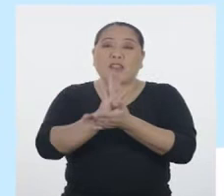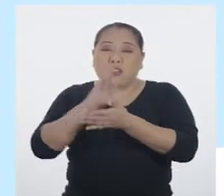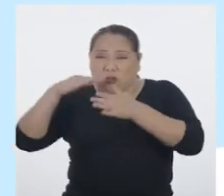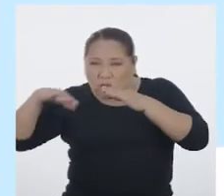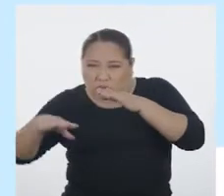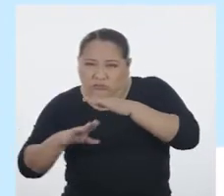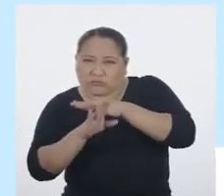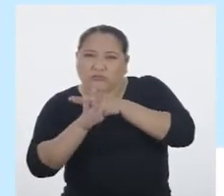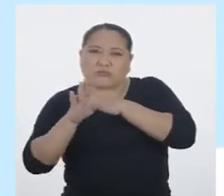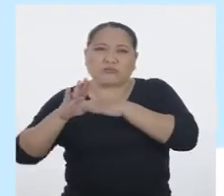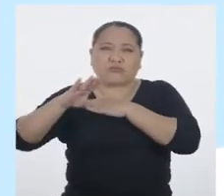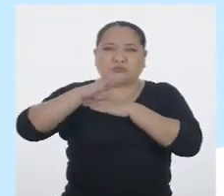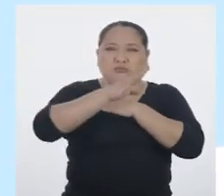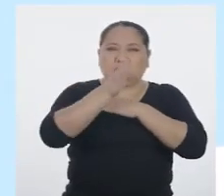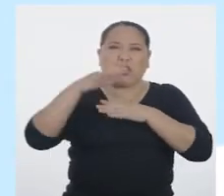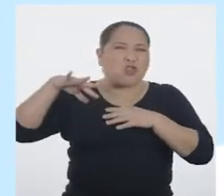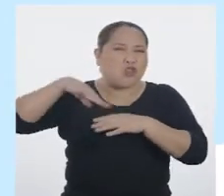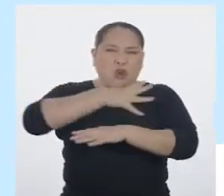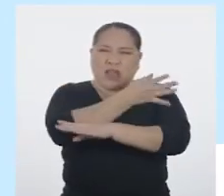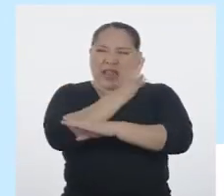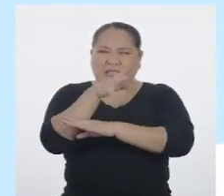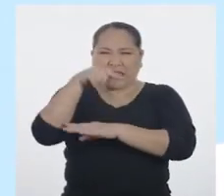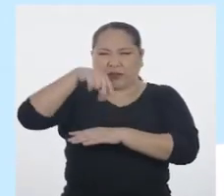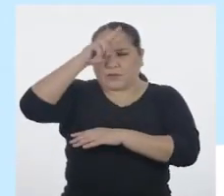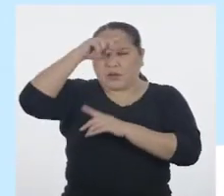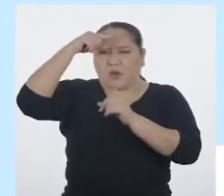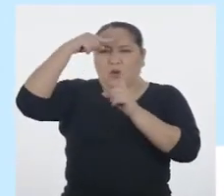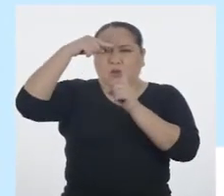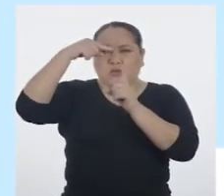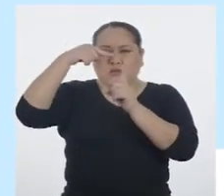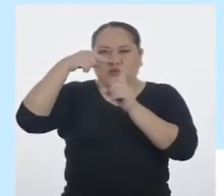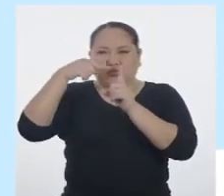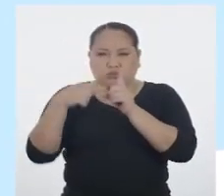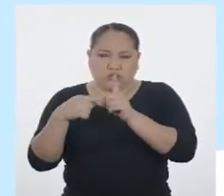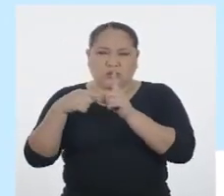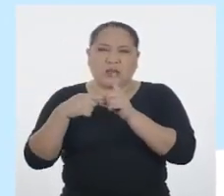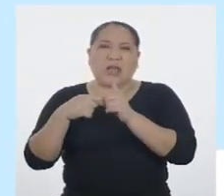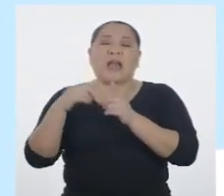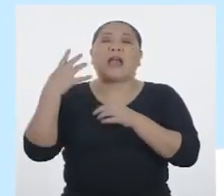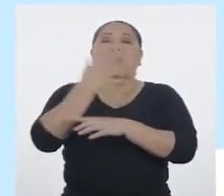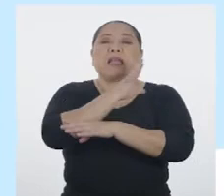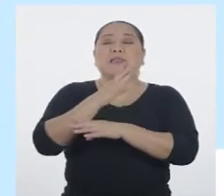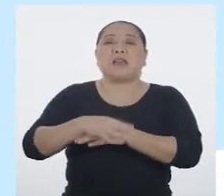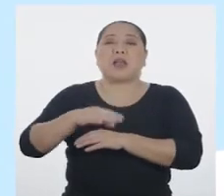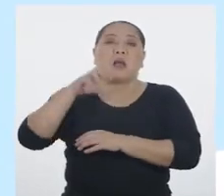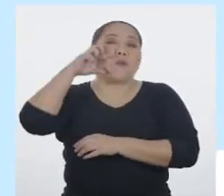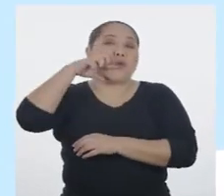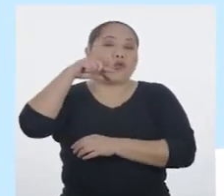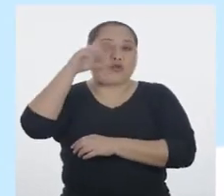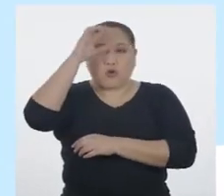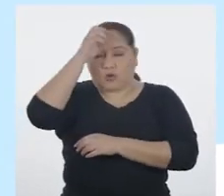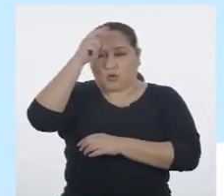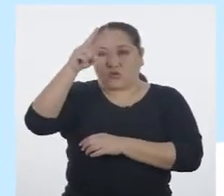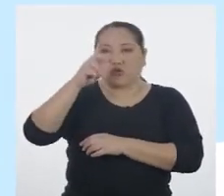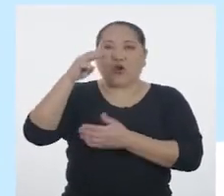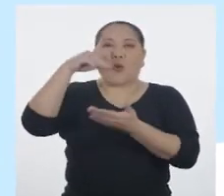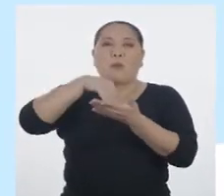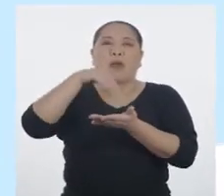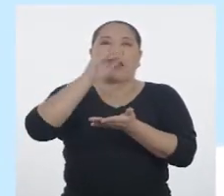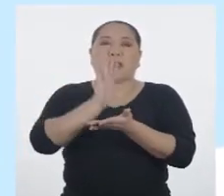peruana. Esto genera un descenso de la temperatura en la selva de Puno, Cusco, Madre de